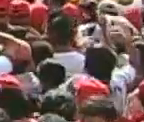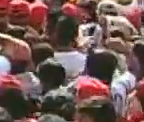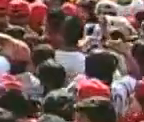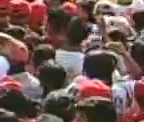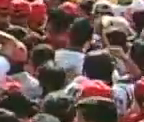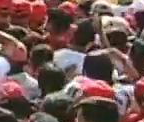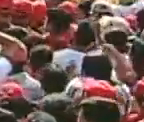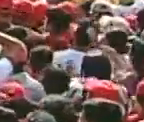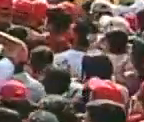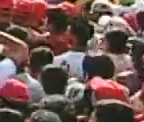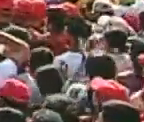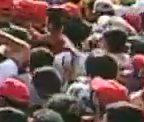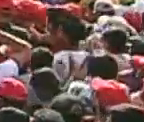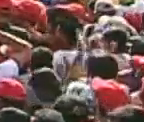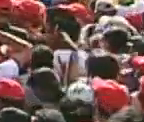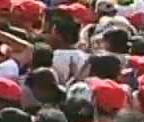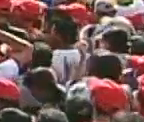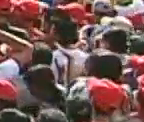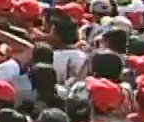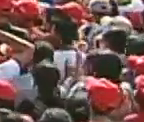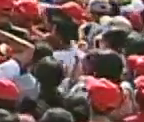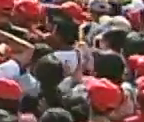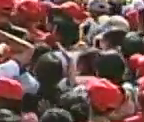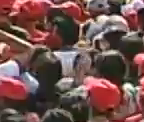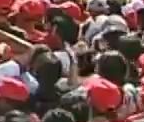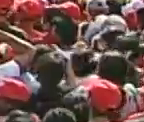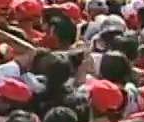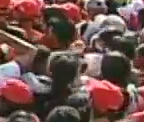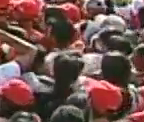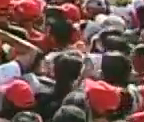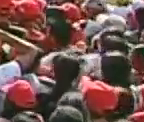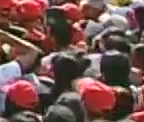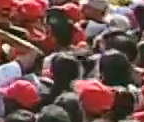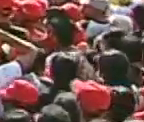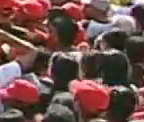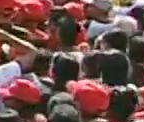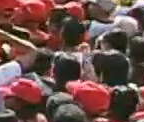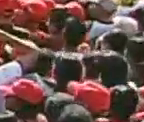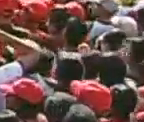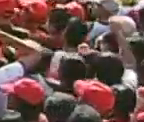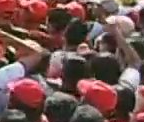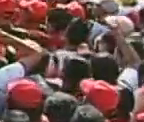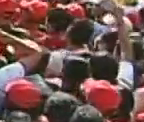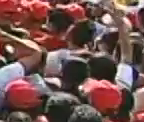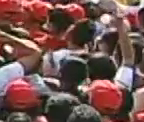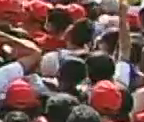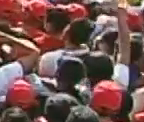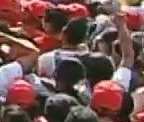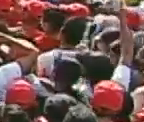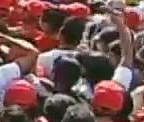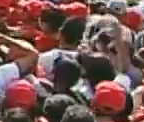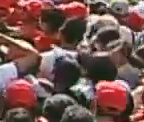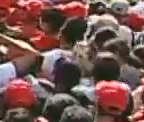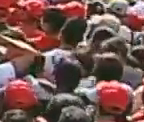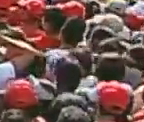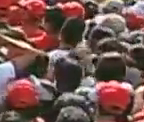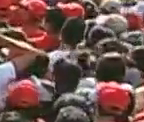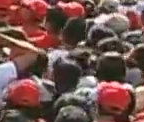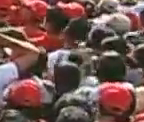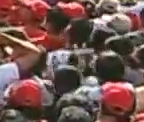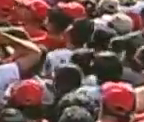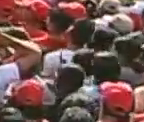y nosotros seguimos dando la cobertura a esta gran concentración que se realiza desde acarigua